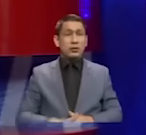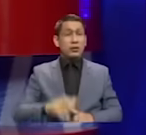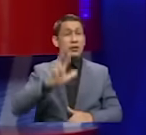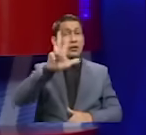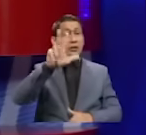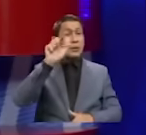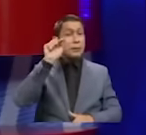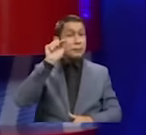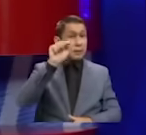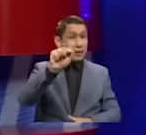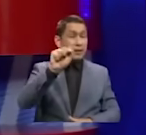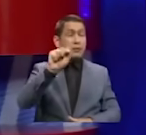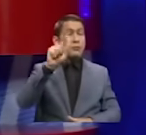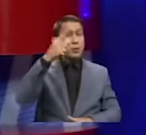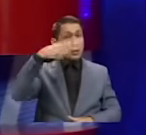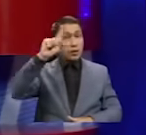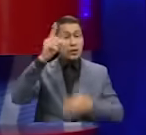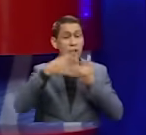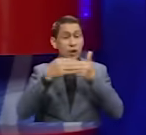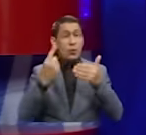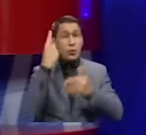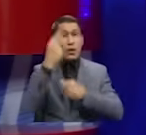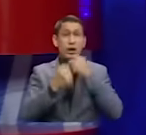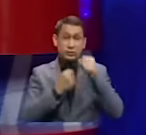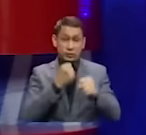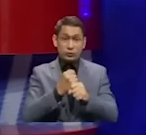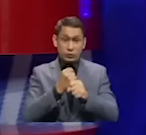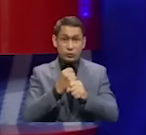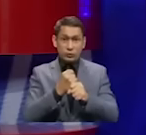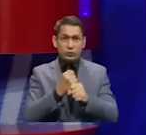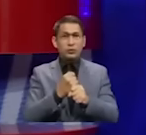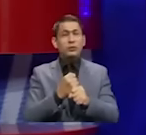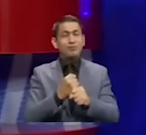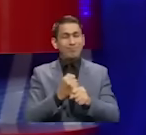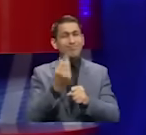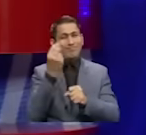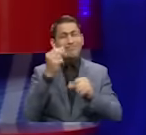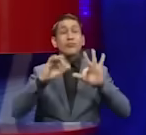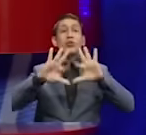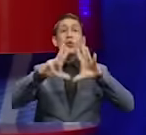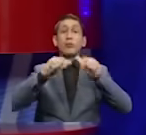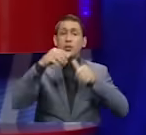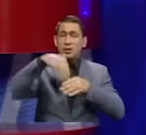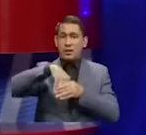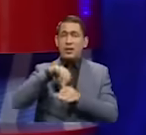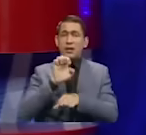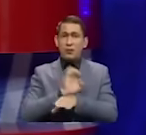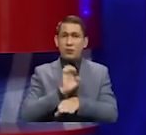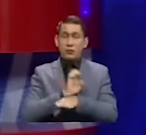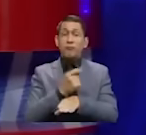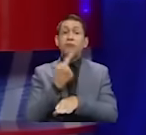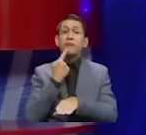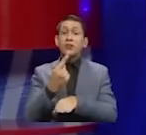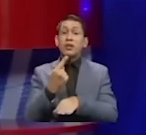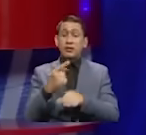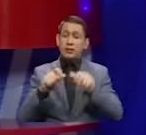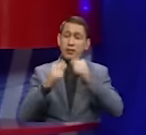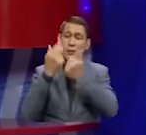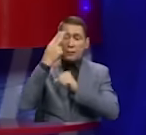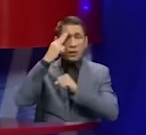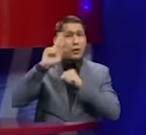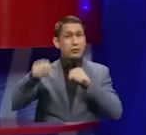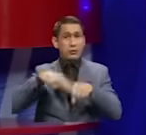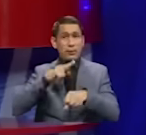millones de dólares por año es el monto del lavado de activos en el Ecuador. Esto según cifras que maneja la Asamblea